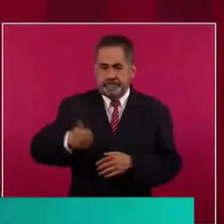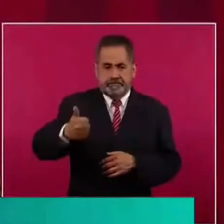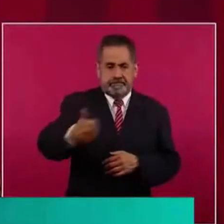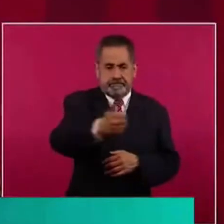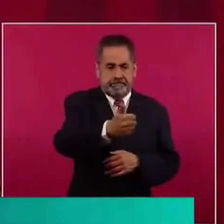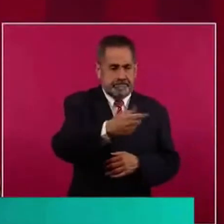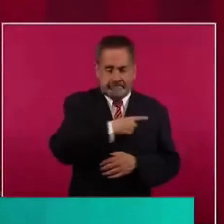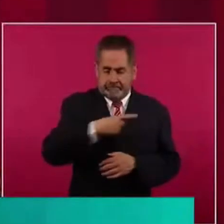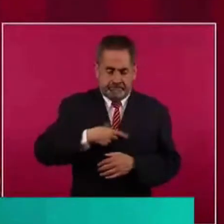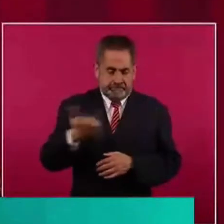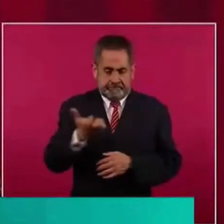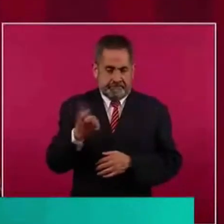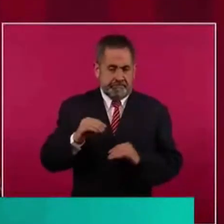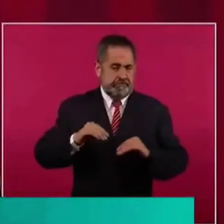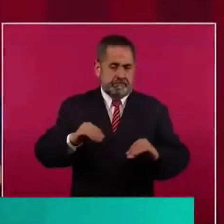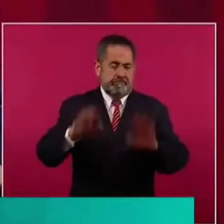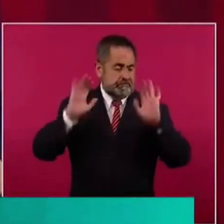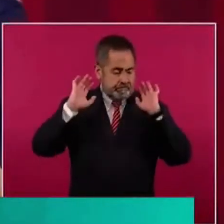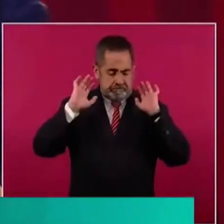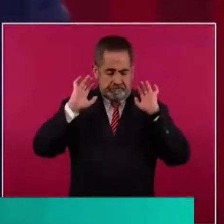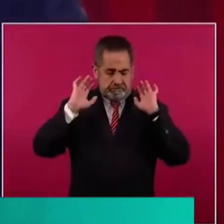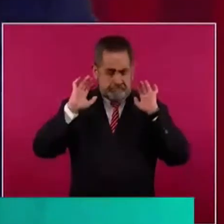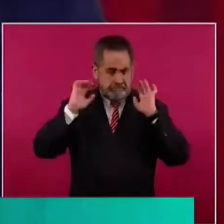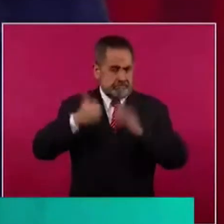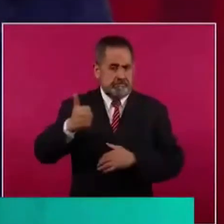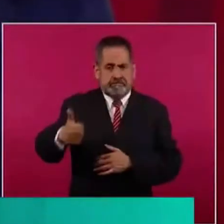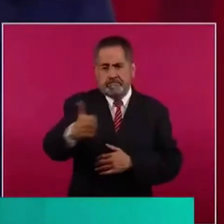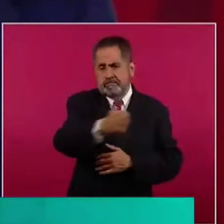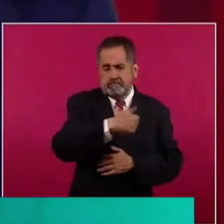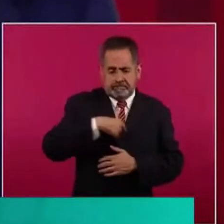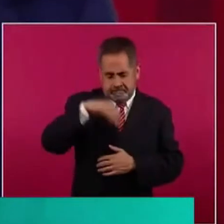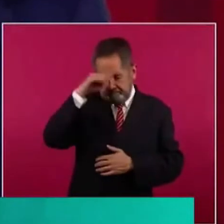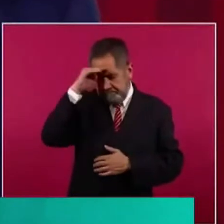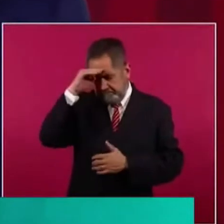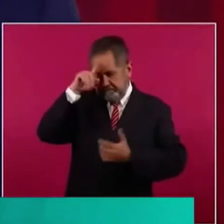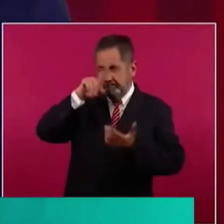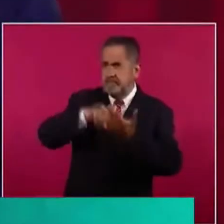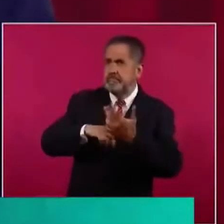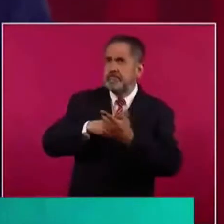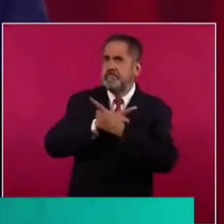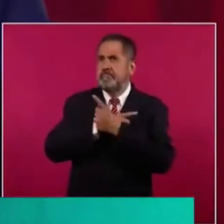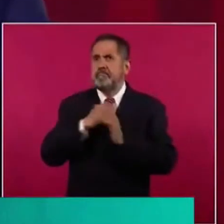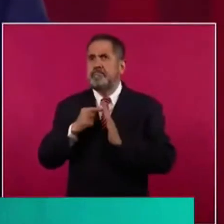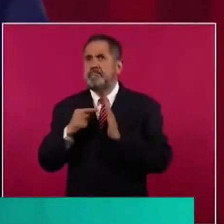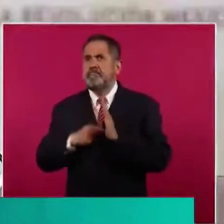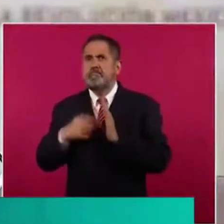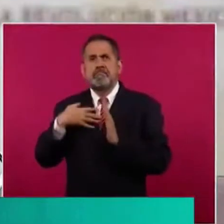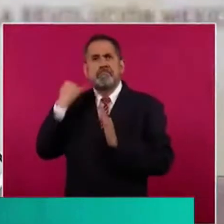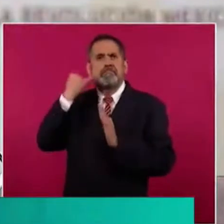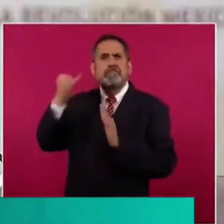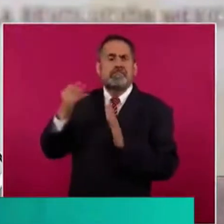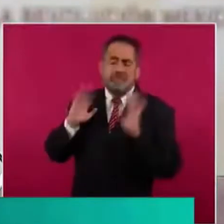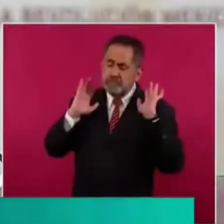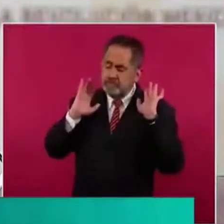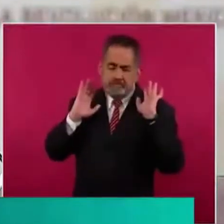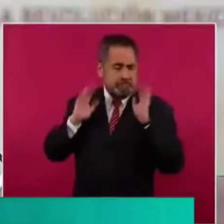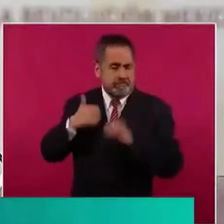actuar de acuerdo a principios y a ideales. Y